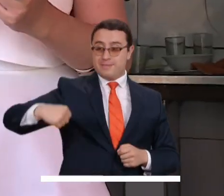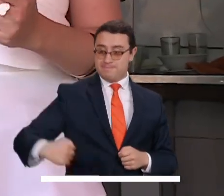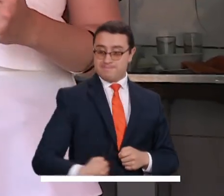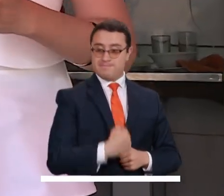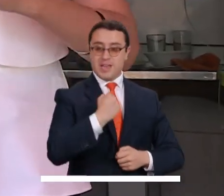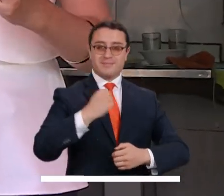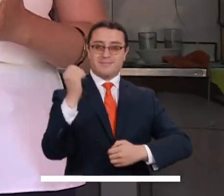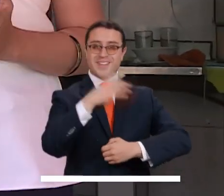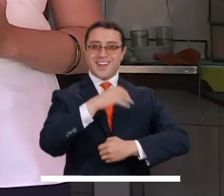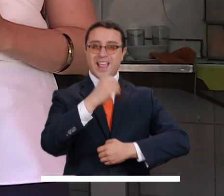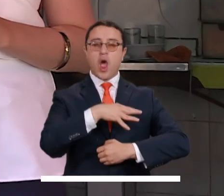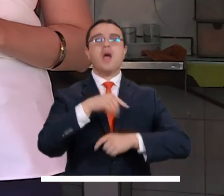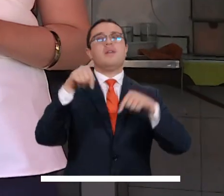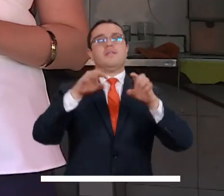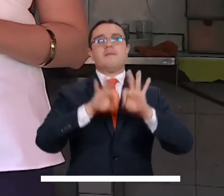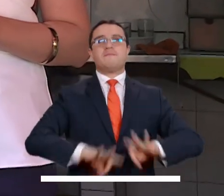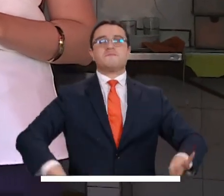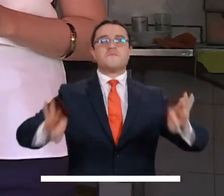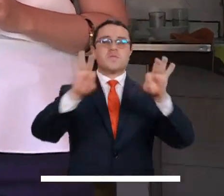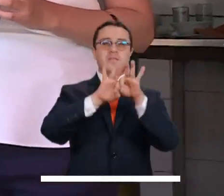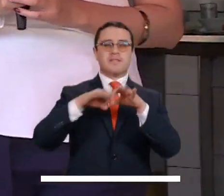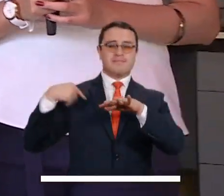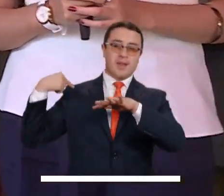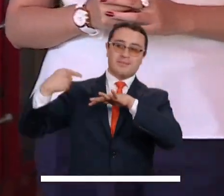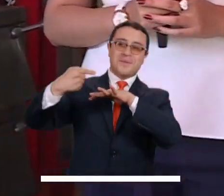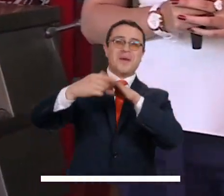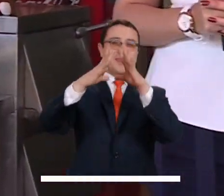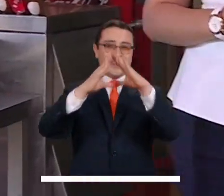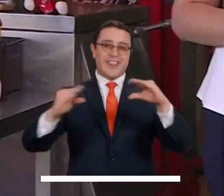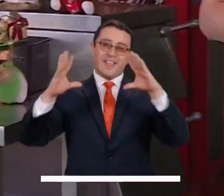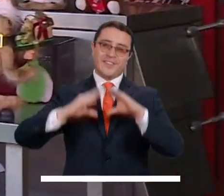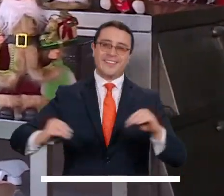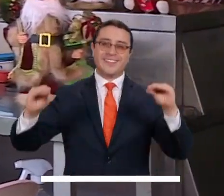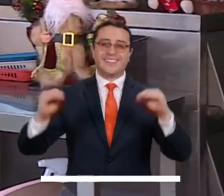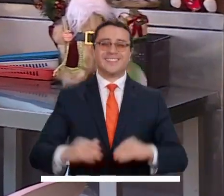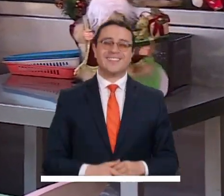importante y que está lleno de tradiciones navideñas.